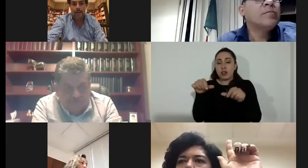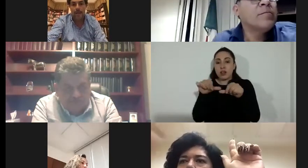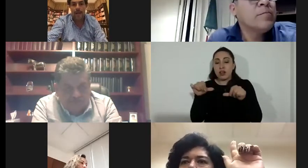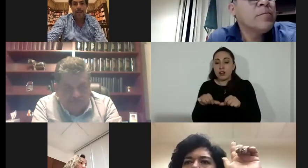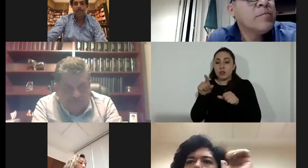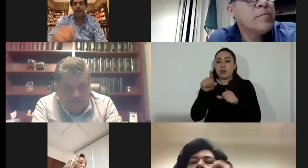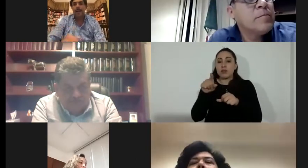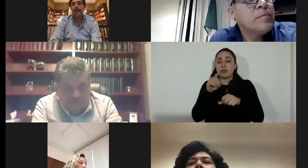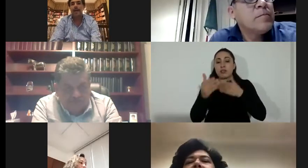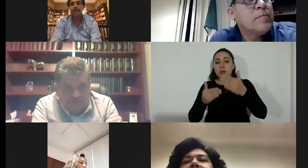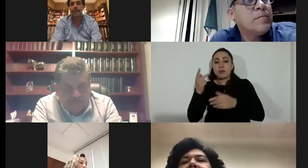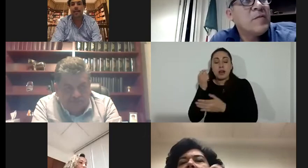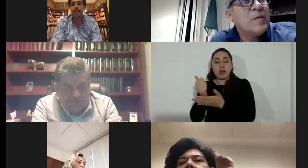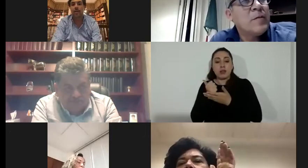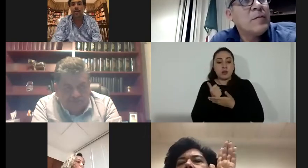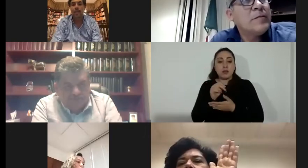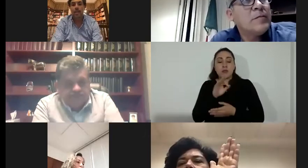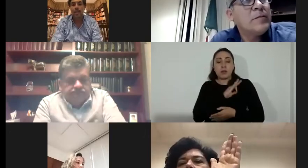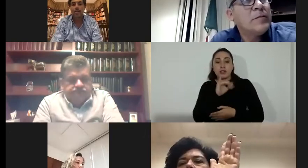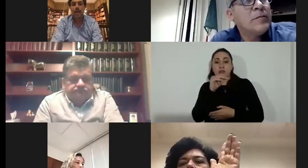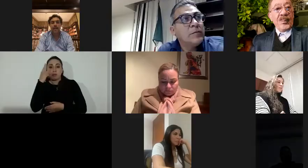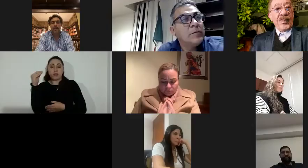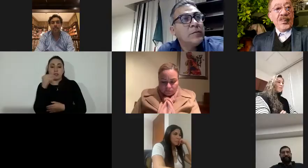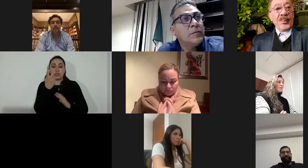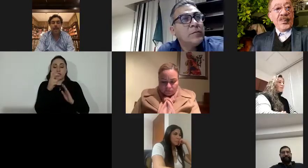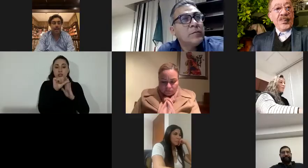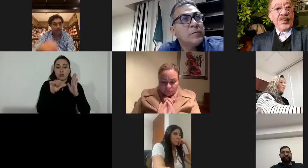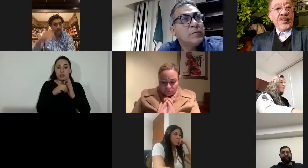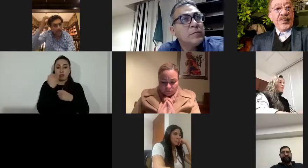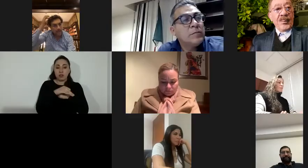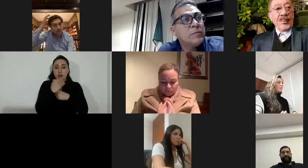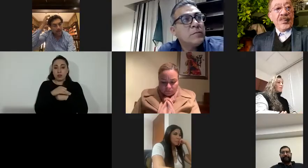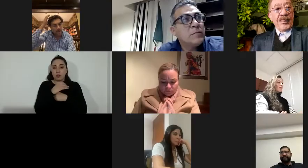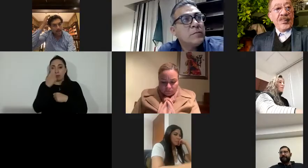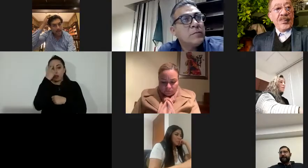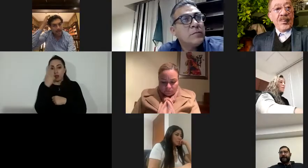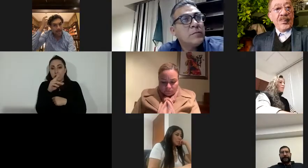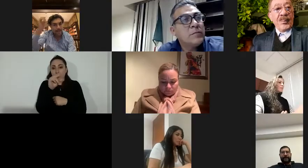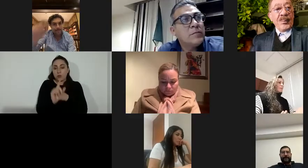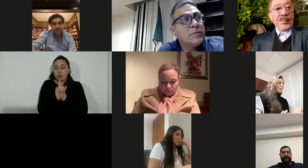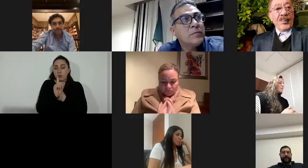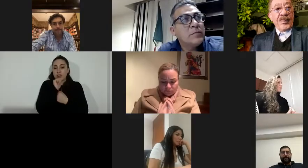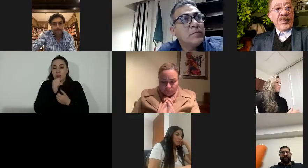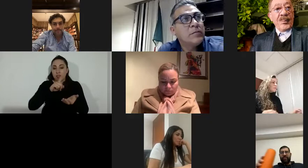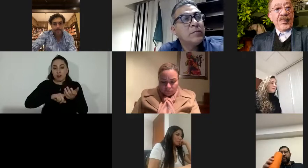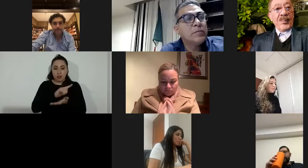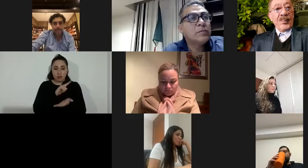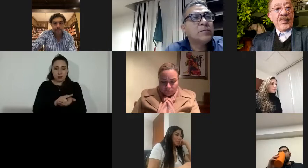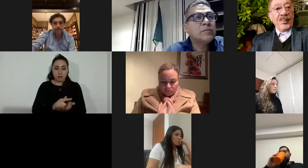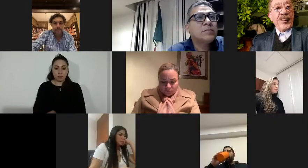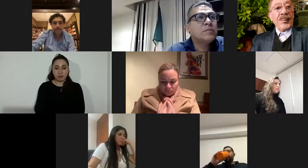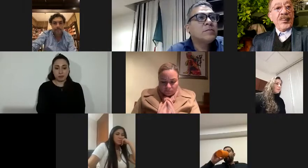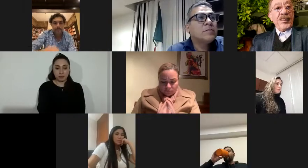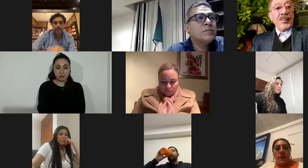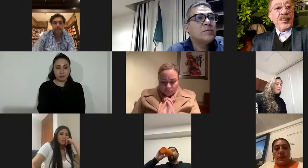puedan ayudar para agregar ese transitorio y no haya ninguna laguna en la ley. ¿Me